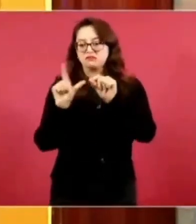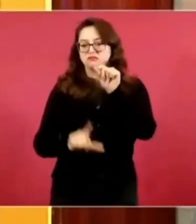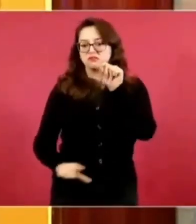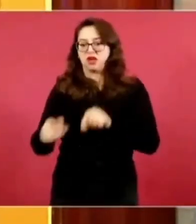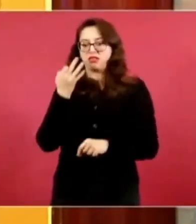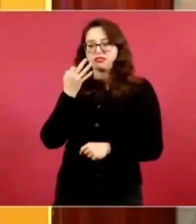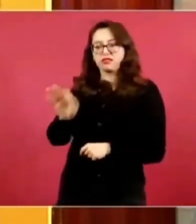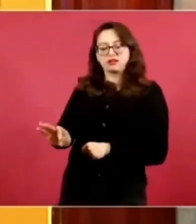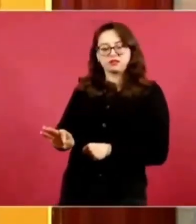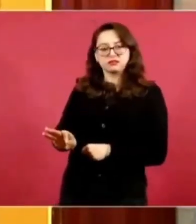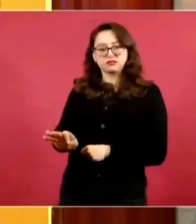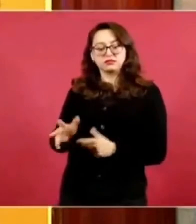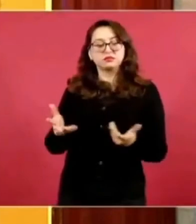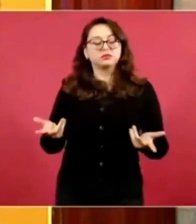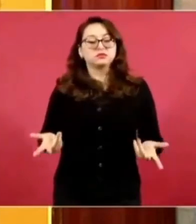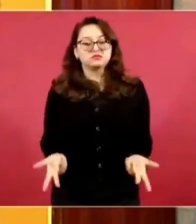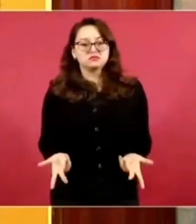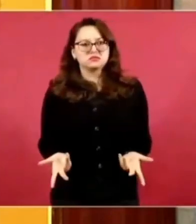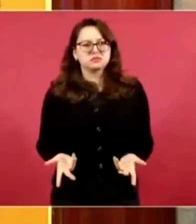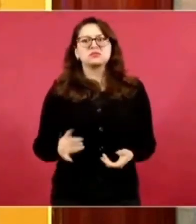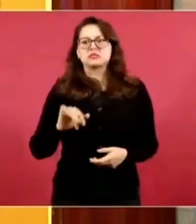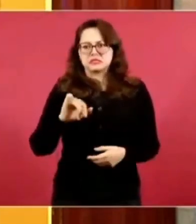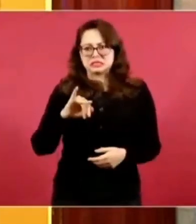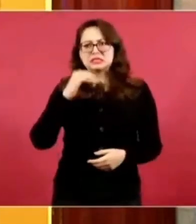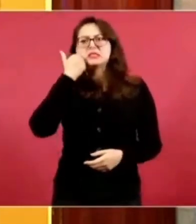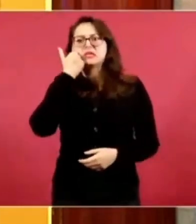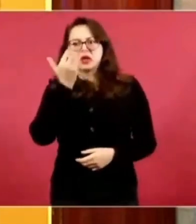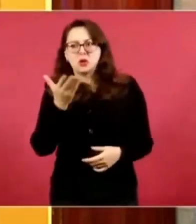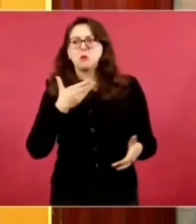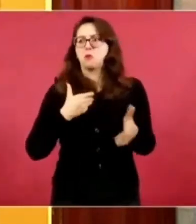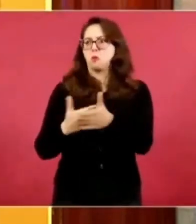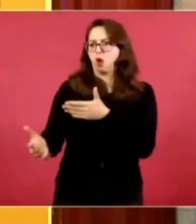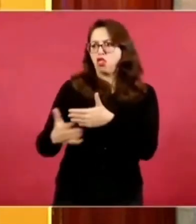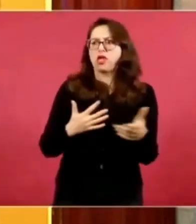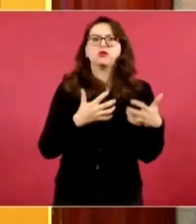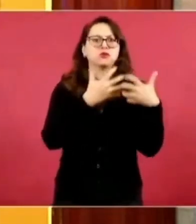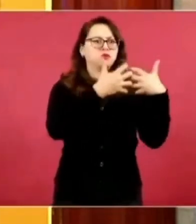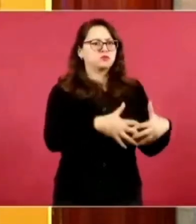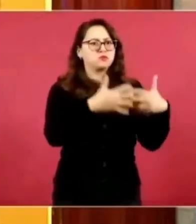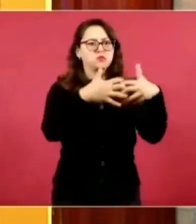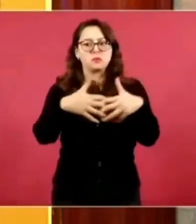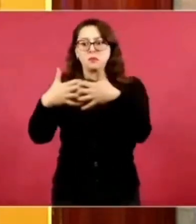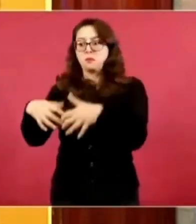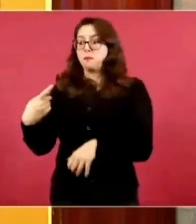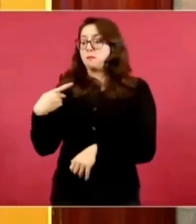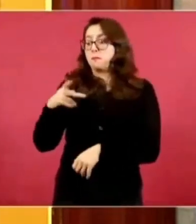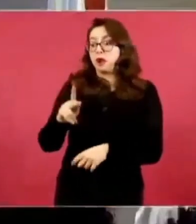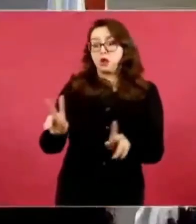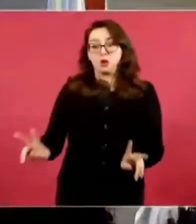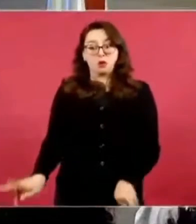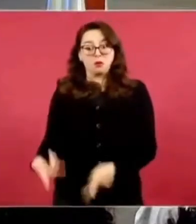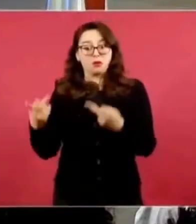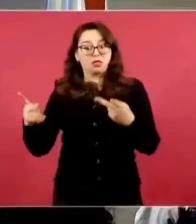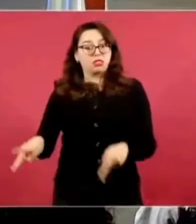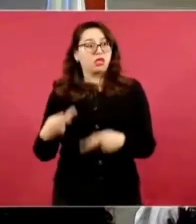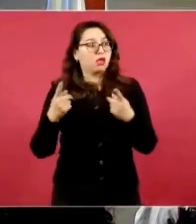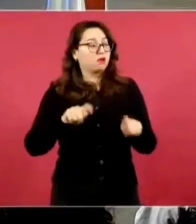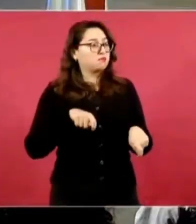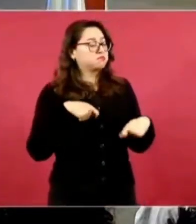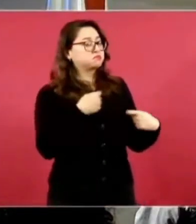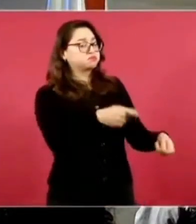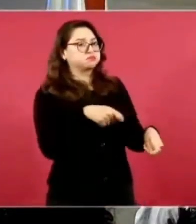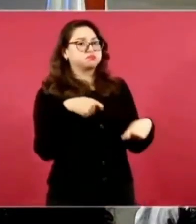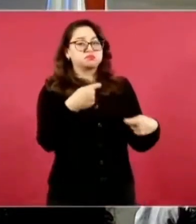implica una subasta pública de nuestros recursos naturales, ni la entrega indiscriminada